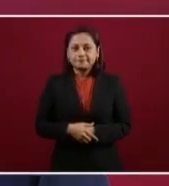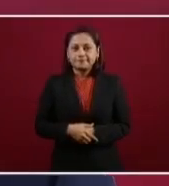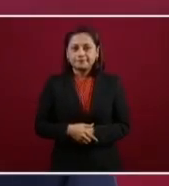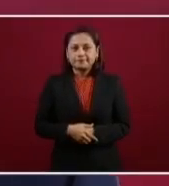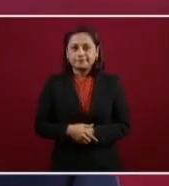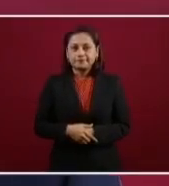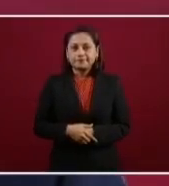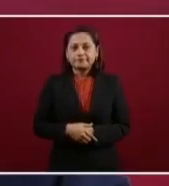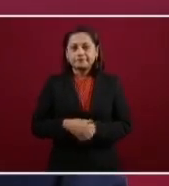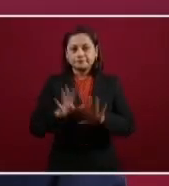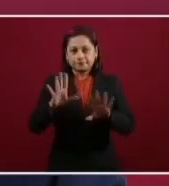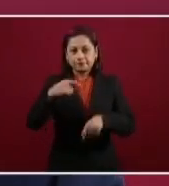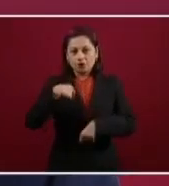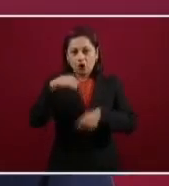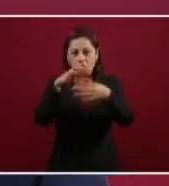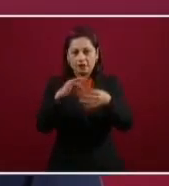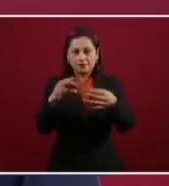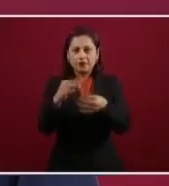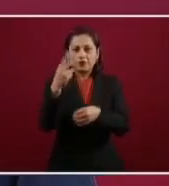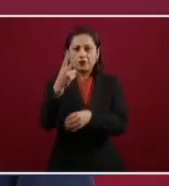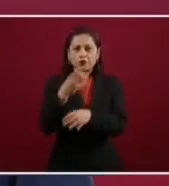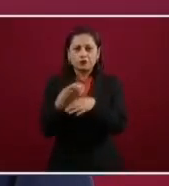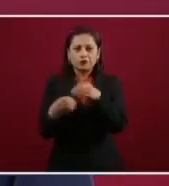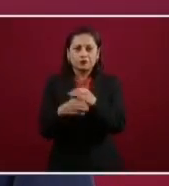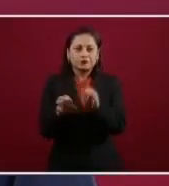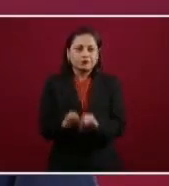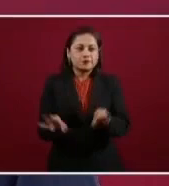les doy dos datos recientes